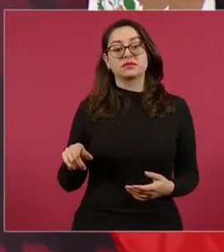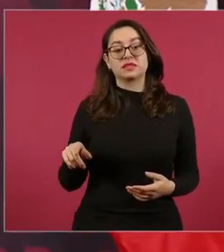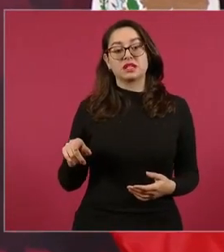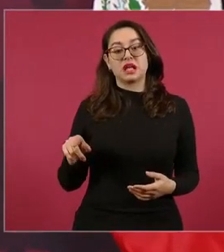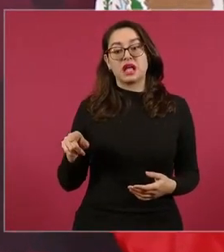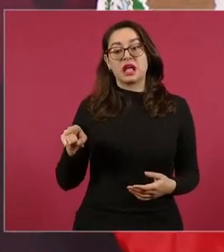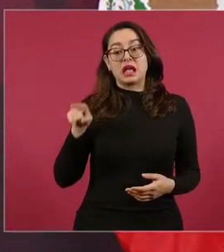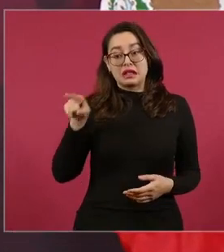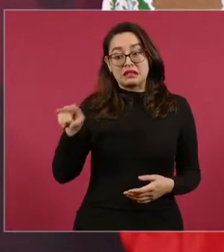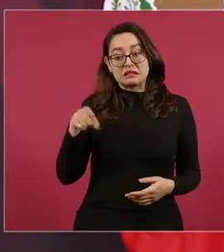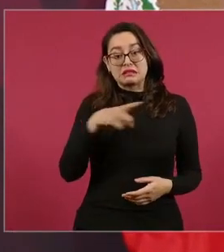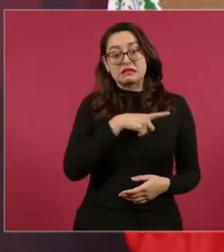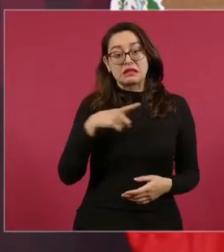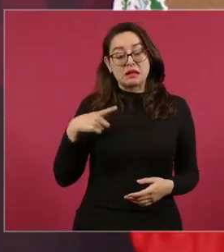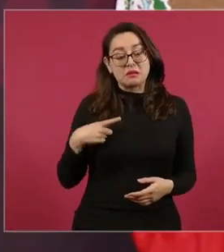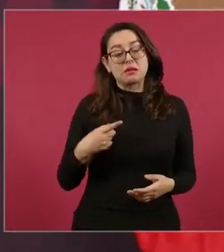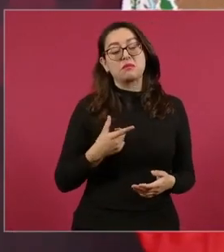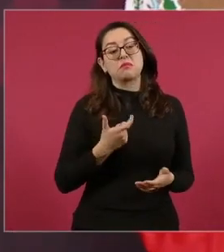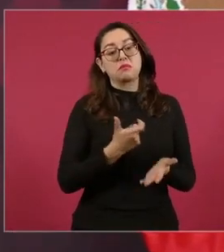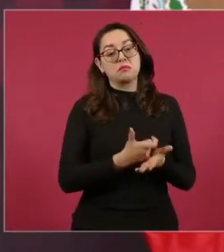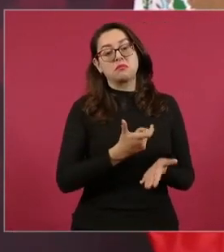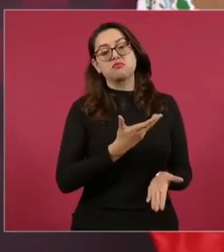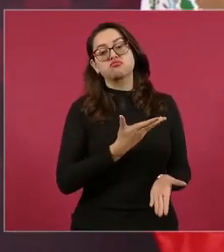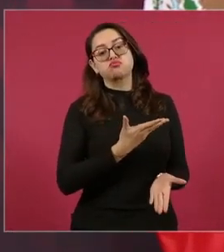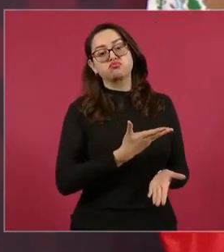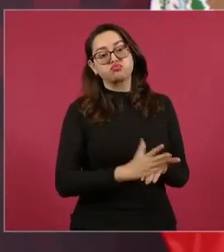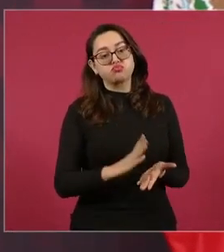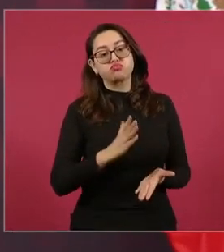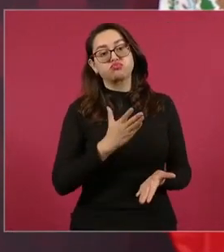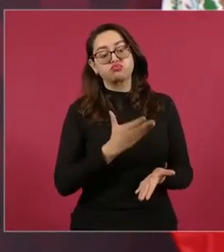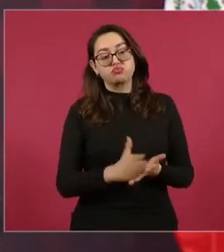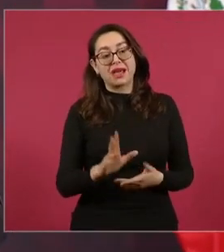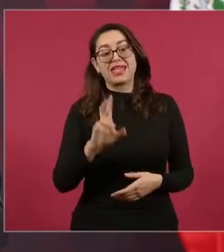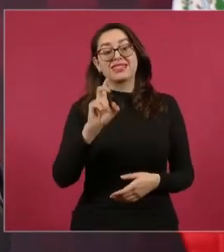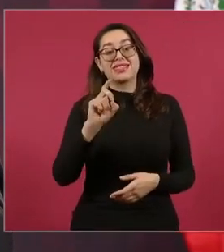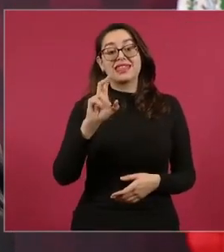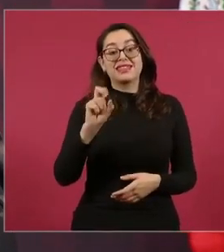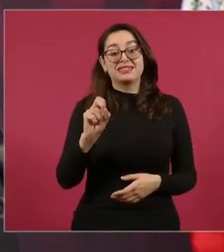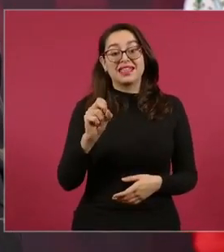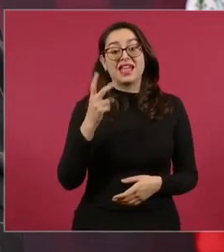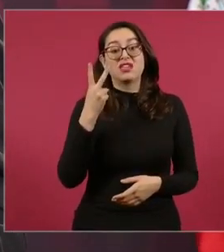32 millones al mes para Museo Barroco. 32 millones al mes.